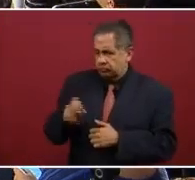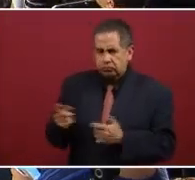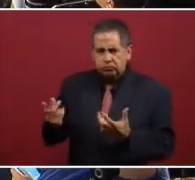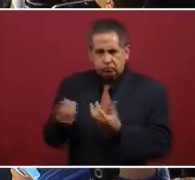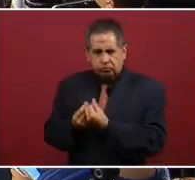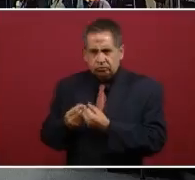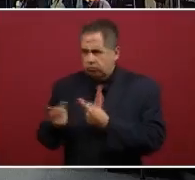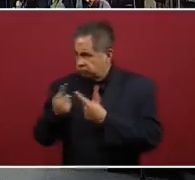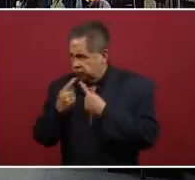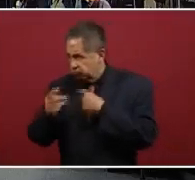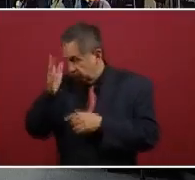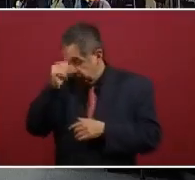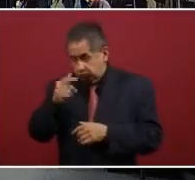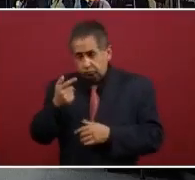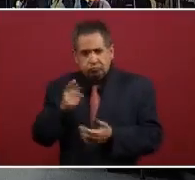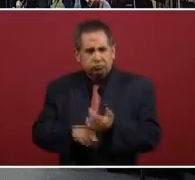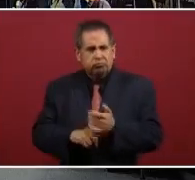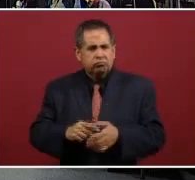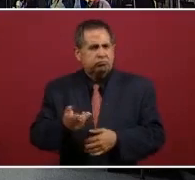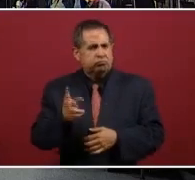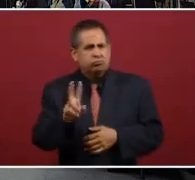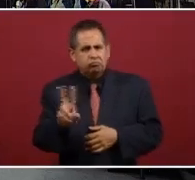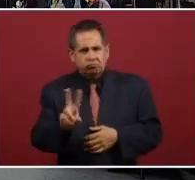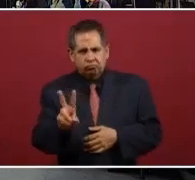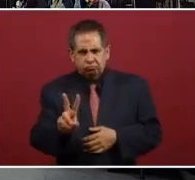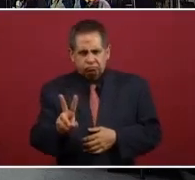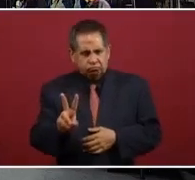ponemos de acuerdo y el viernes,